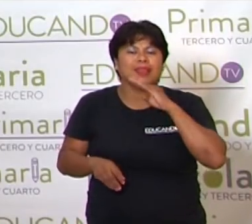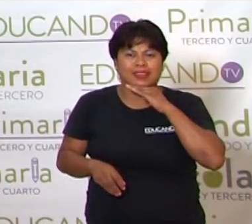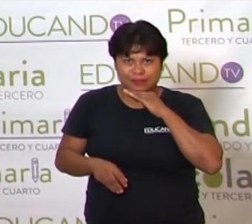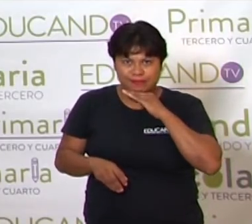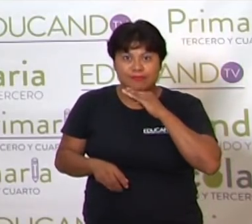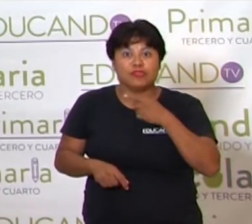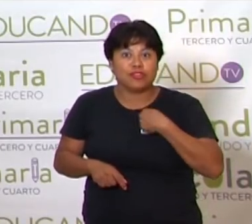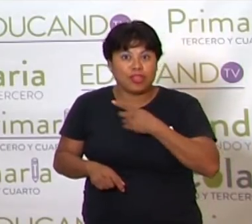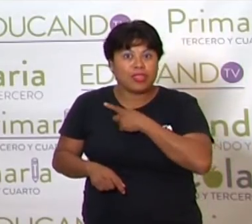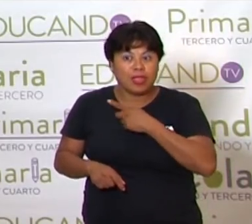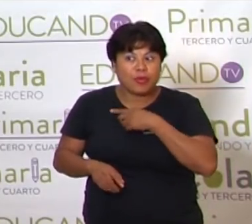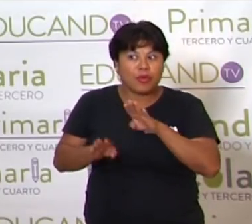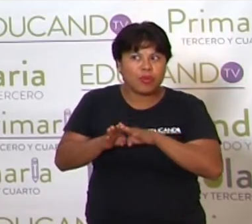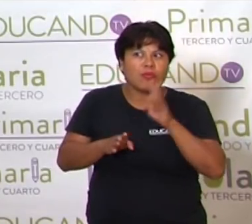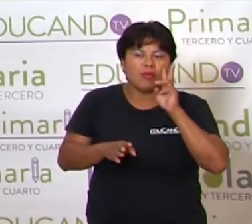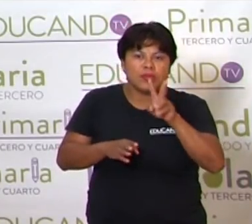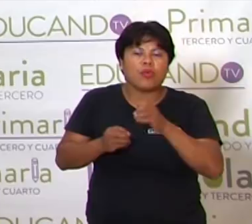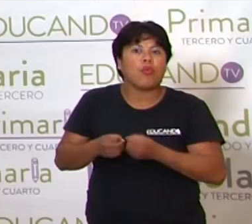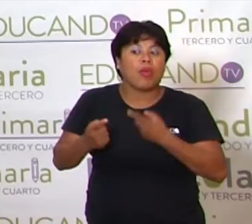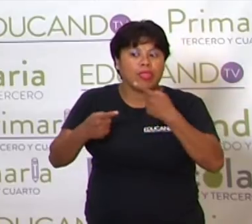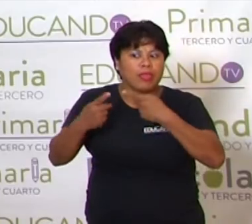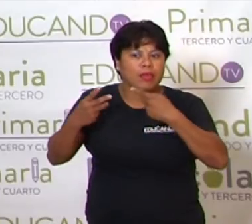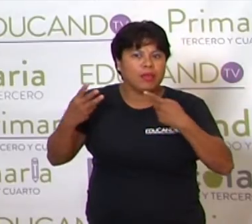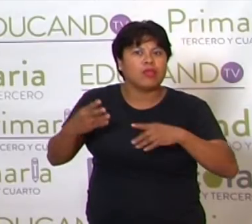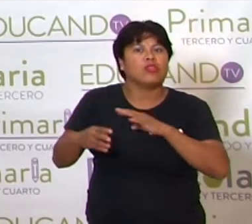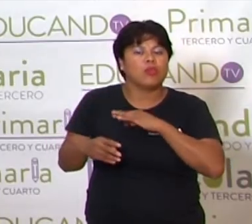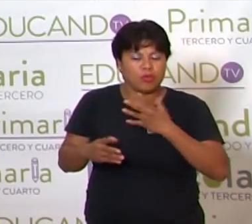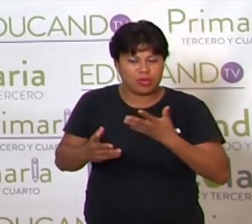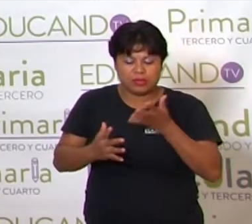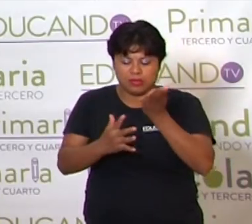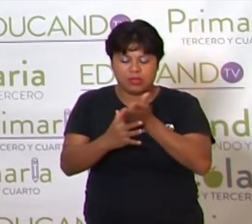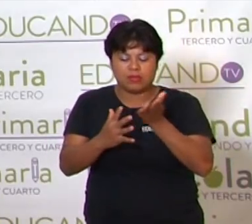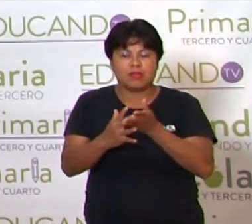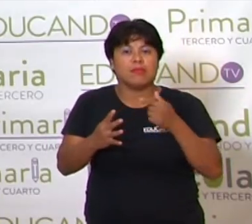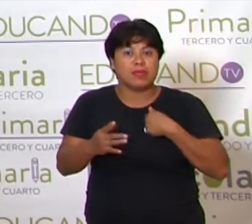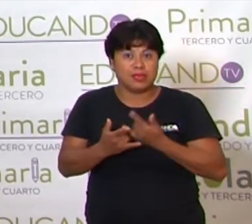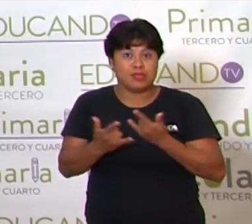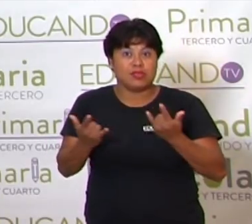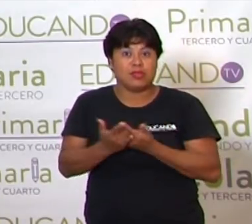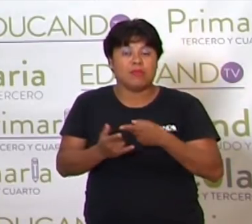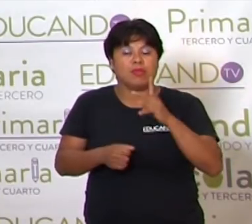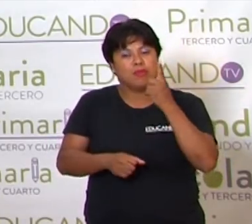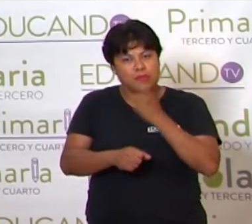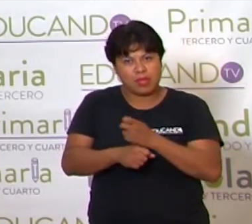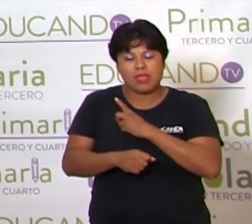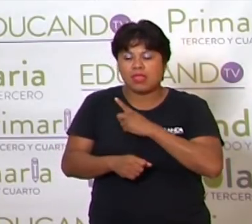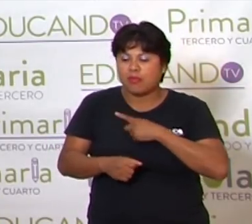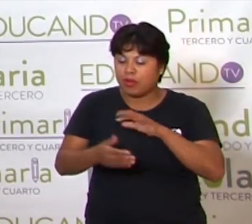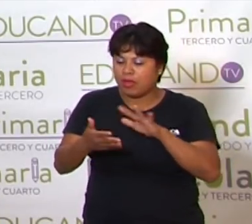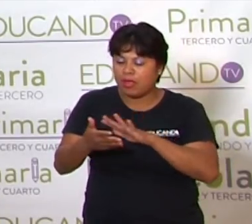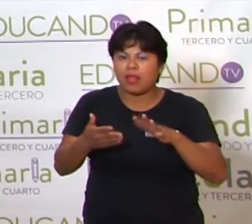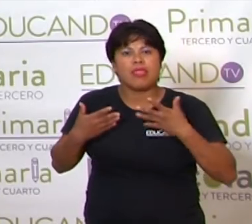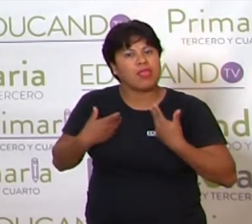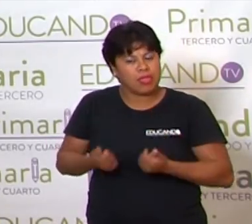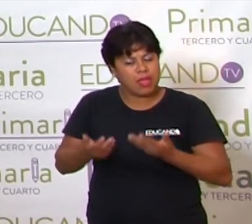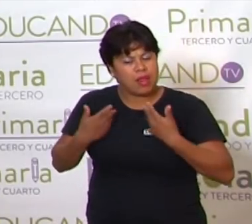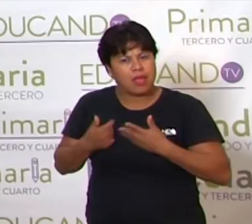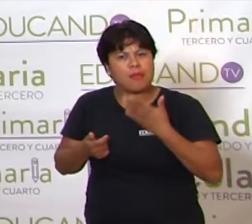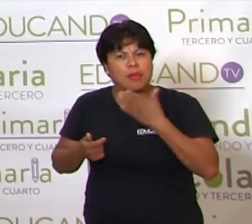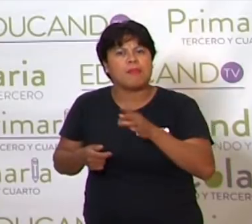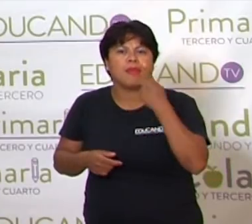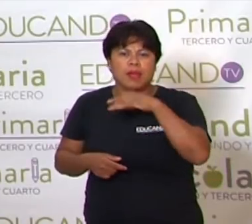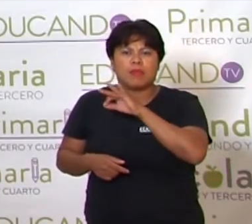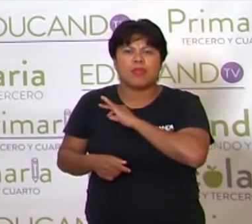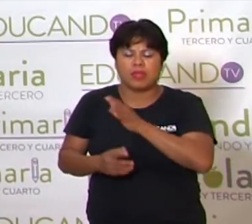que visualizar en cuántas escenas voy a dividir mi historia, pero primero la tengo que leer, entenderla muy bien para